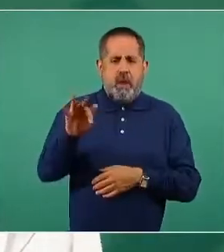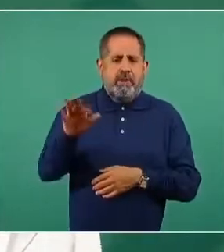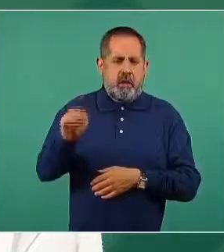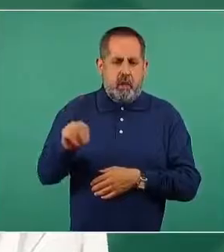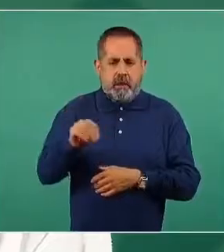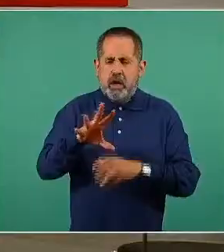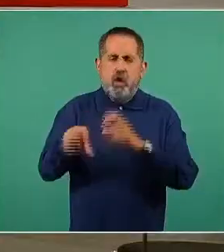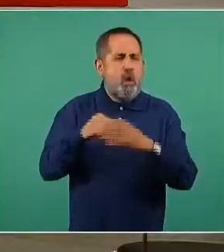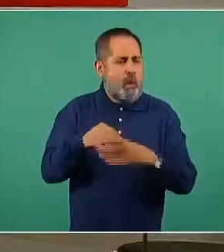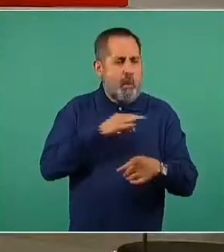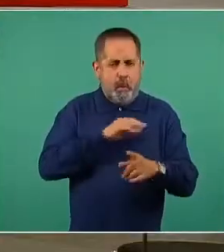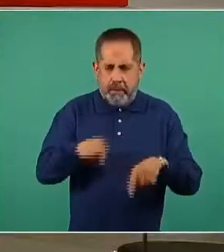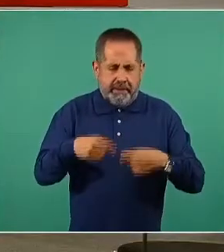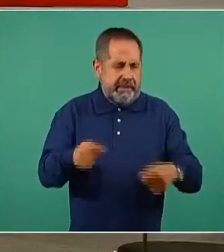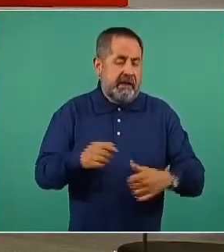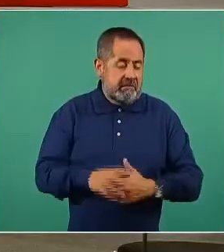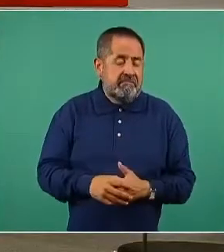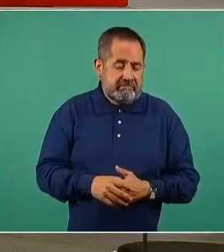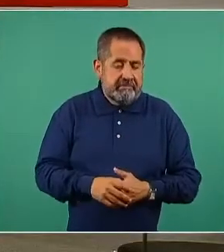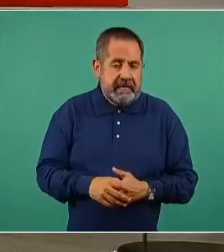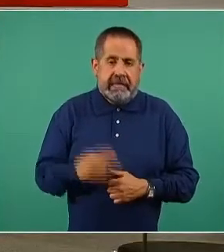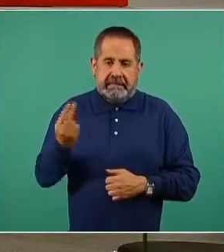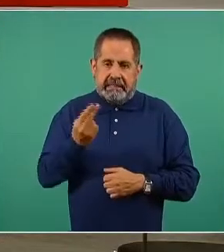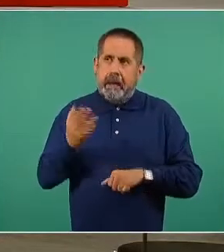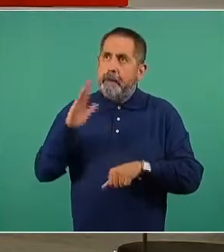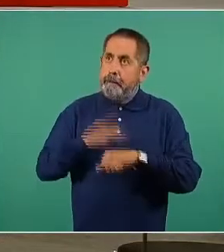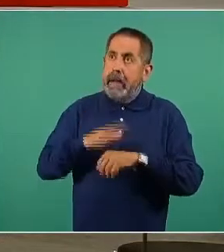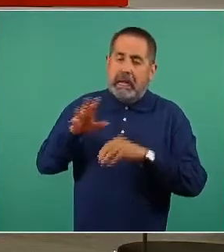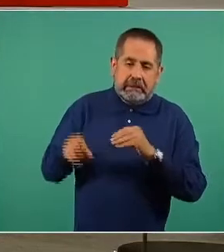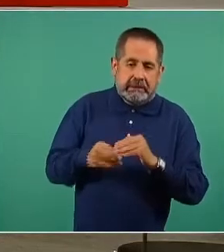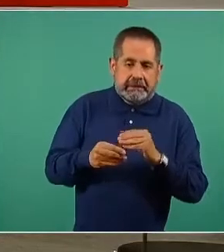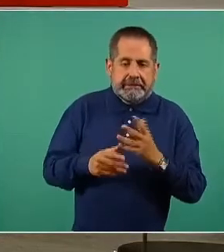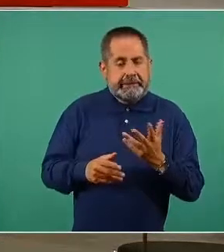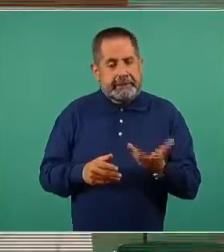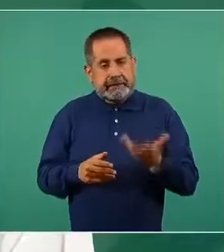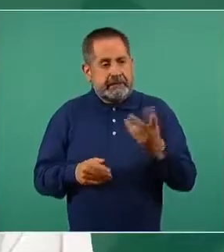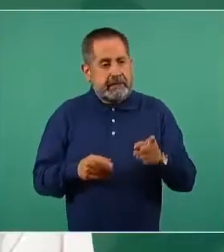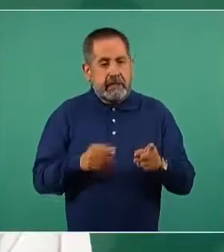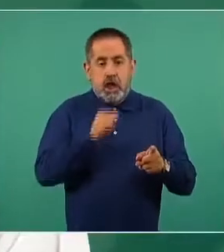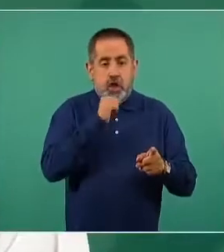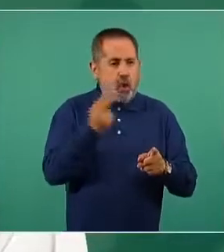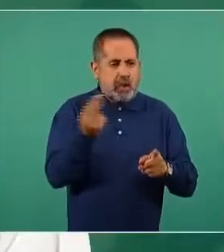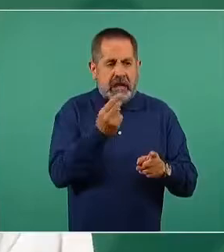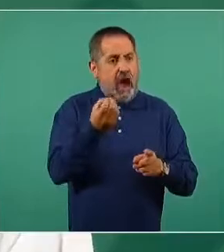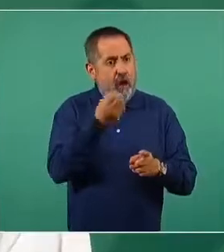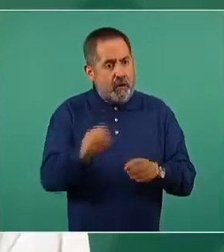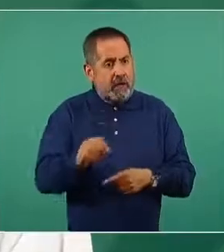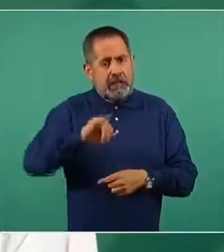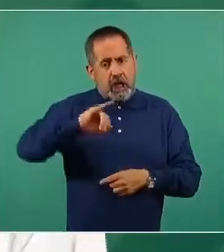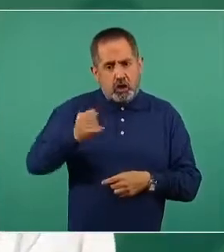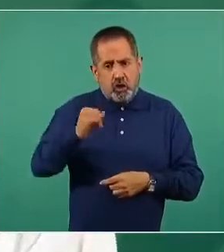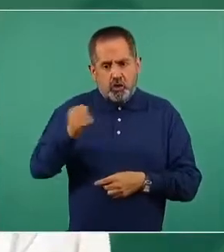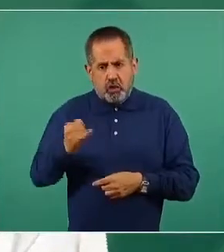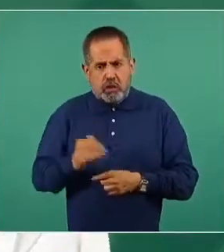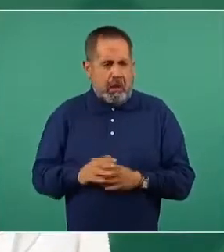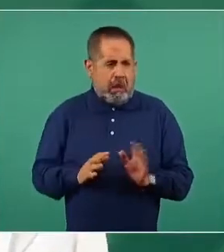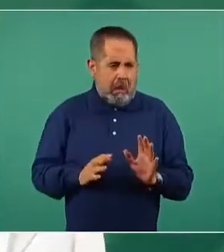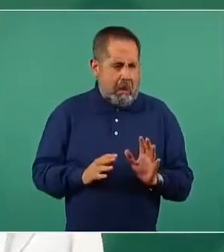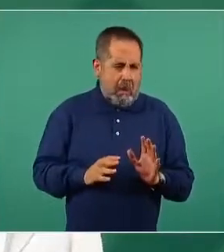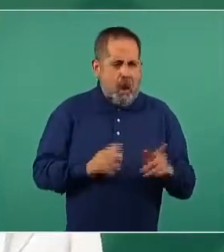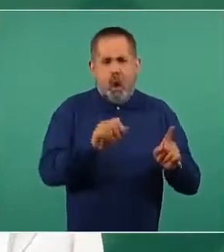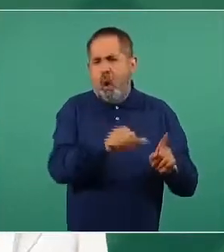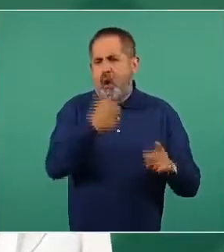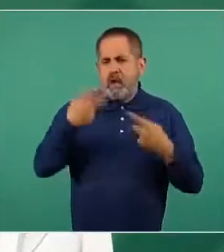49. Necesitaremos dosis adicionales que no necesitan ser de Johnson & Johnson. Obviamente otras personas se